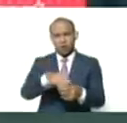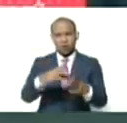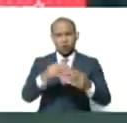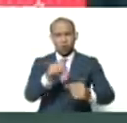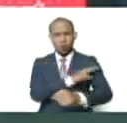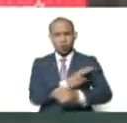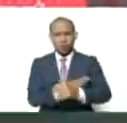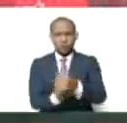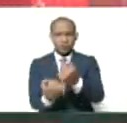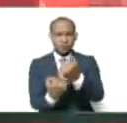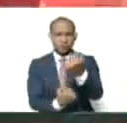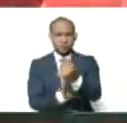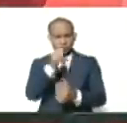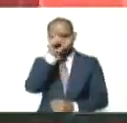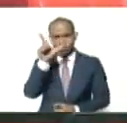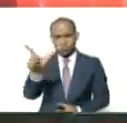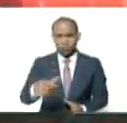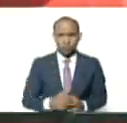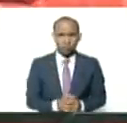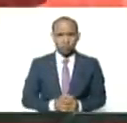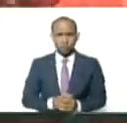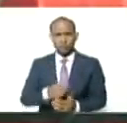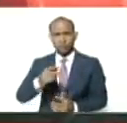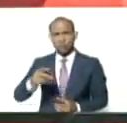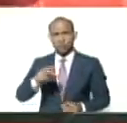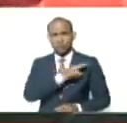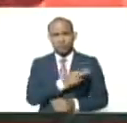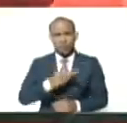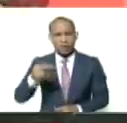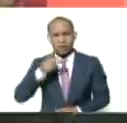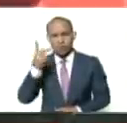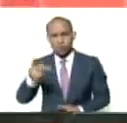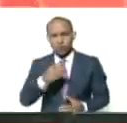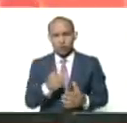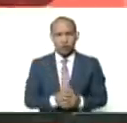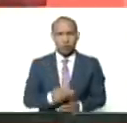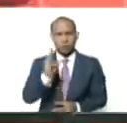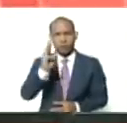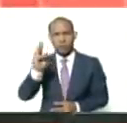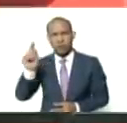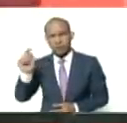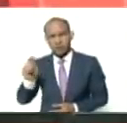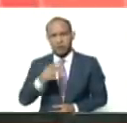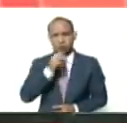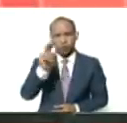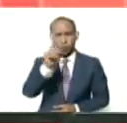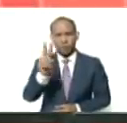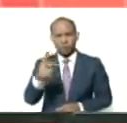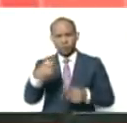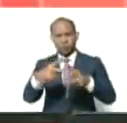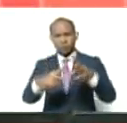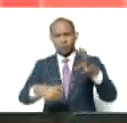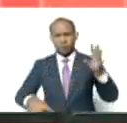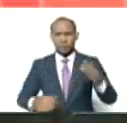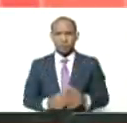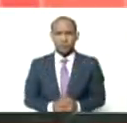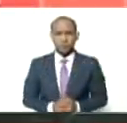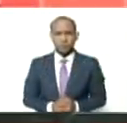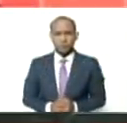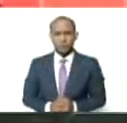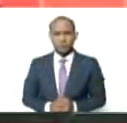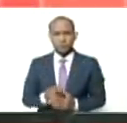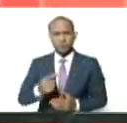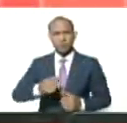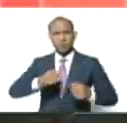polo patriótico. Las fuerzas políticas, el MEP, el PPT, Somos Venezuela, etcétera. Y